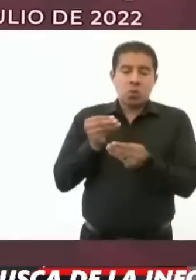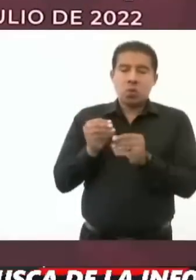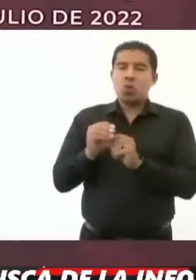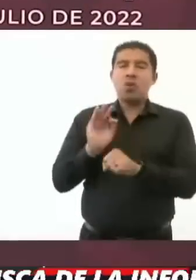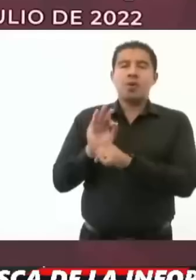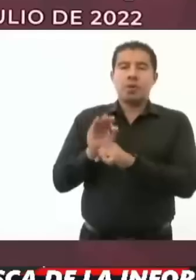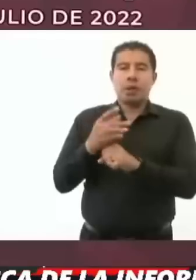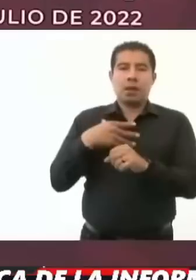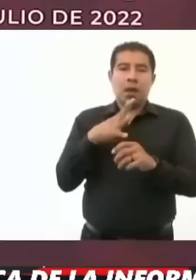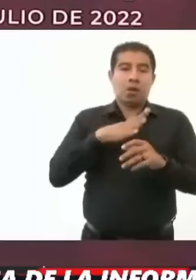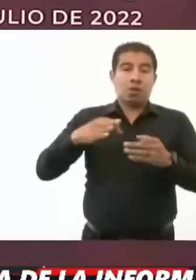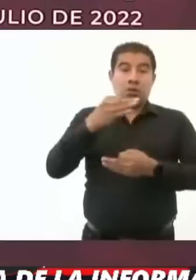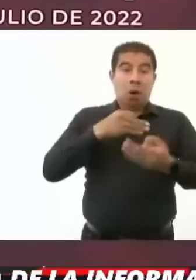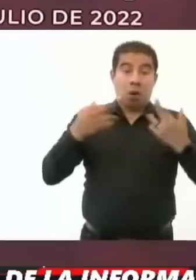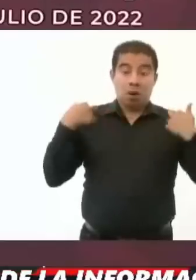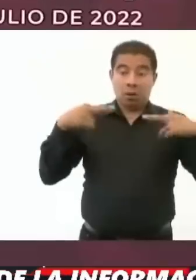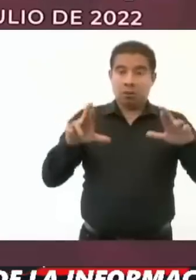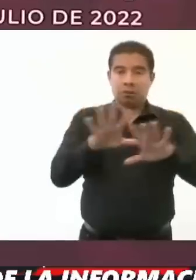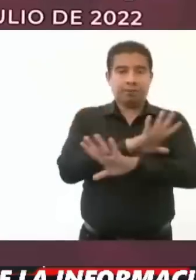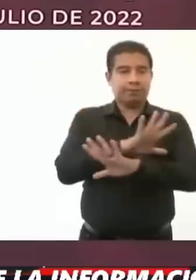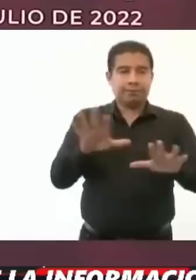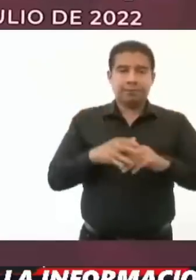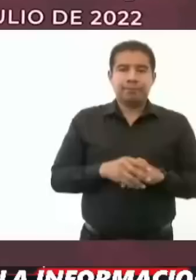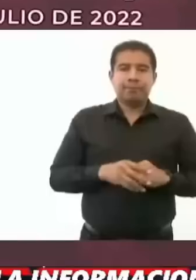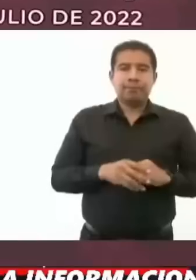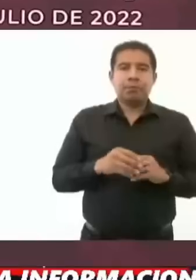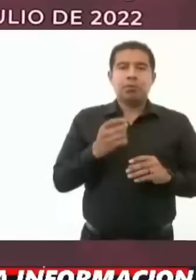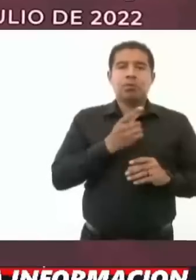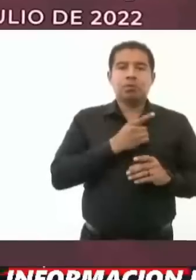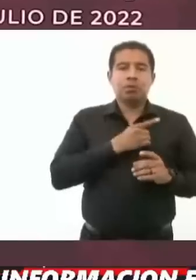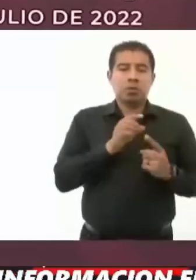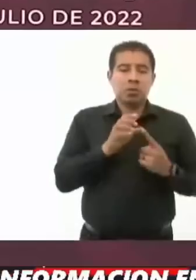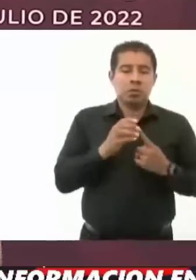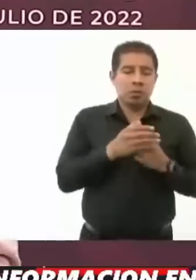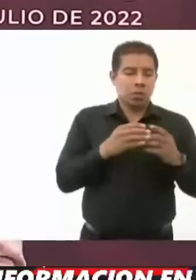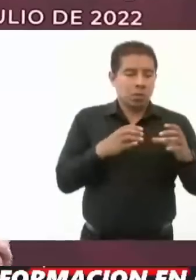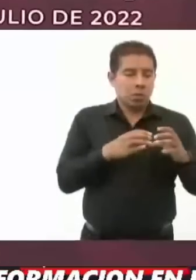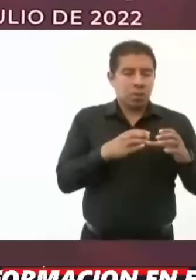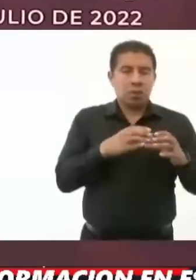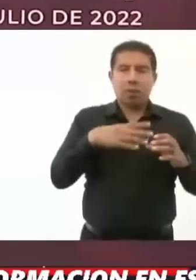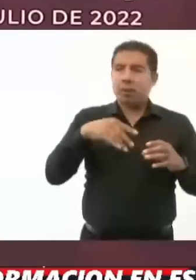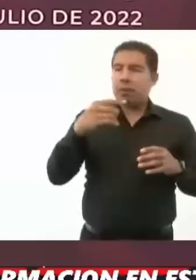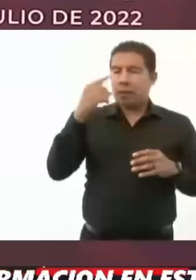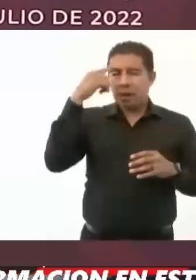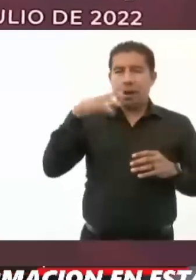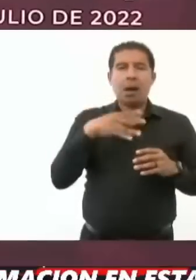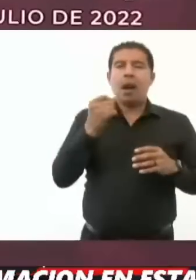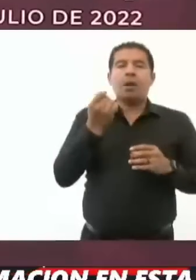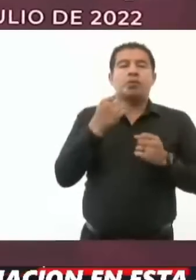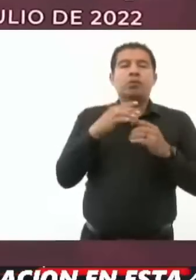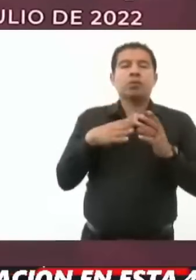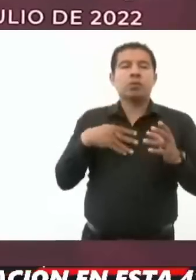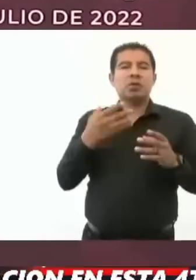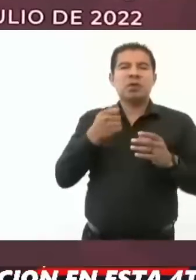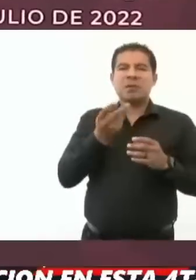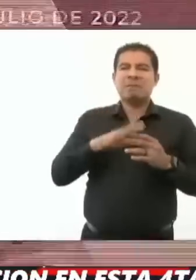representaba a todos. Era un comité al servicio de los de arriba, de una minoría,